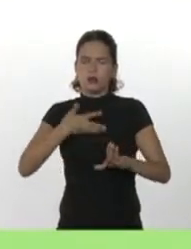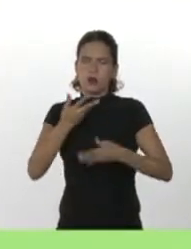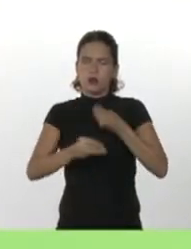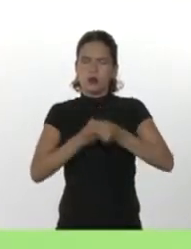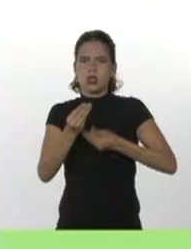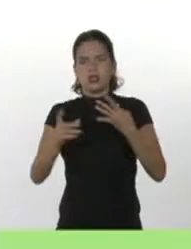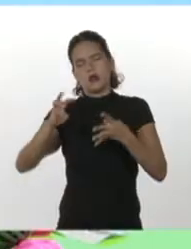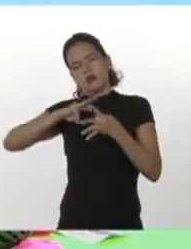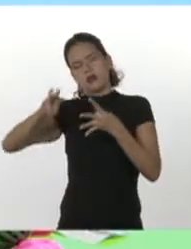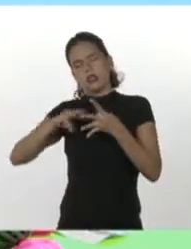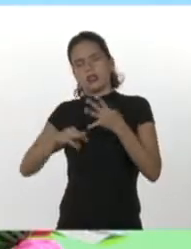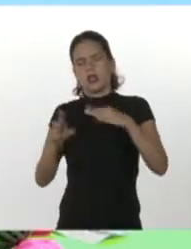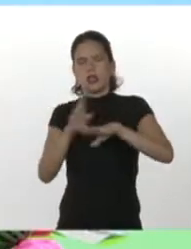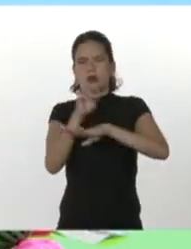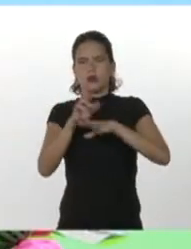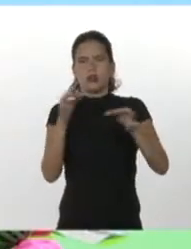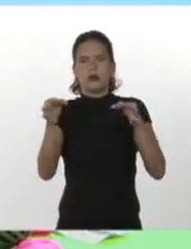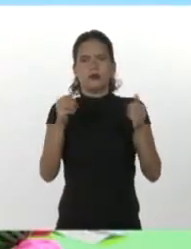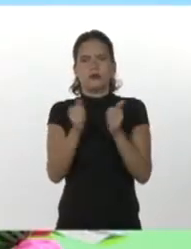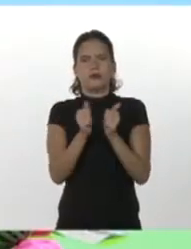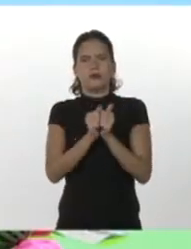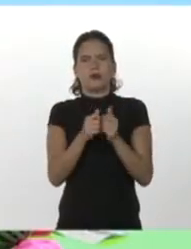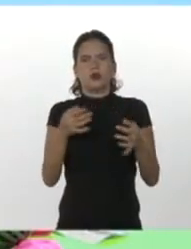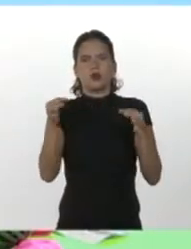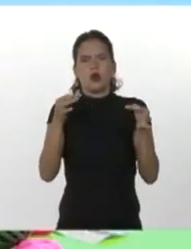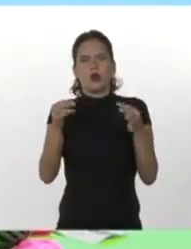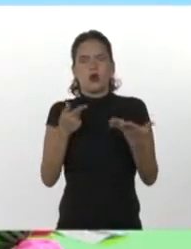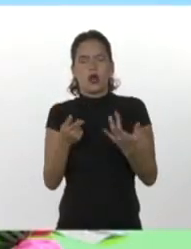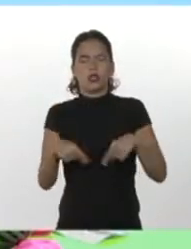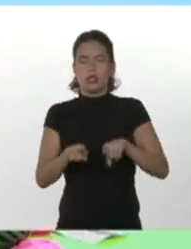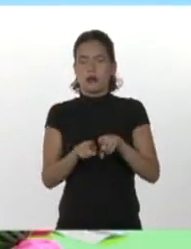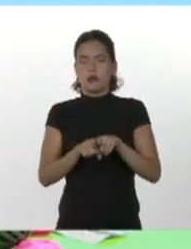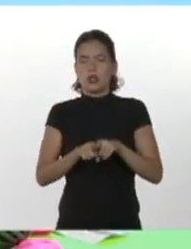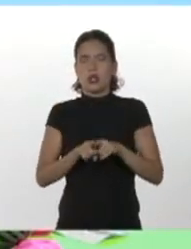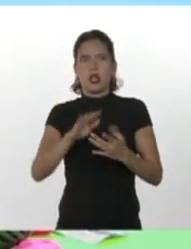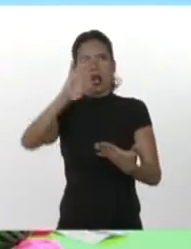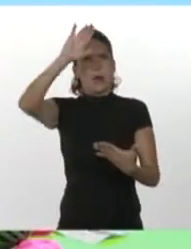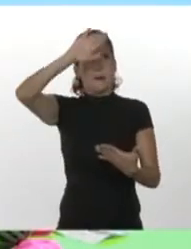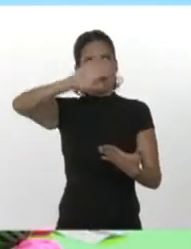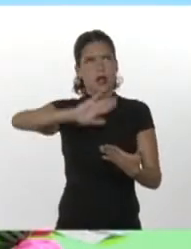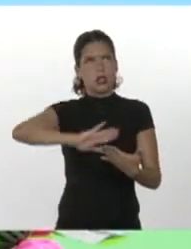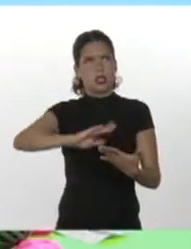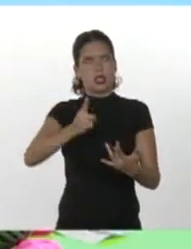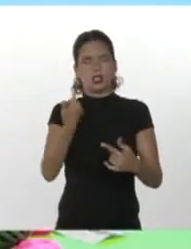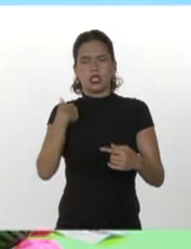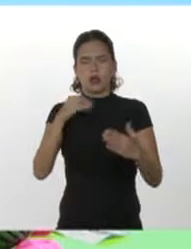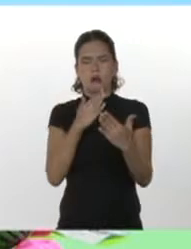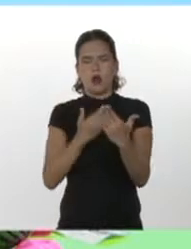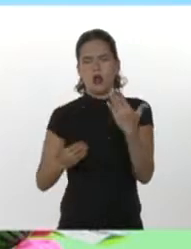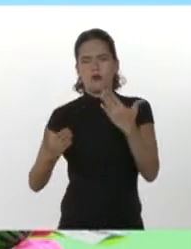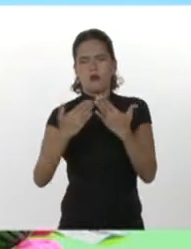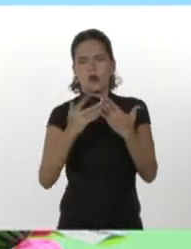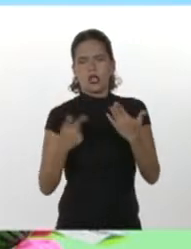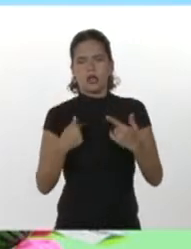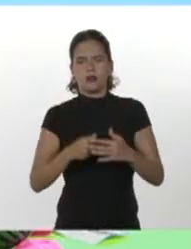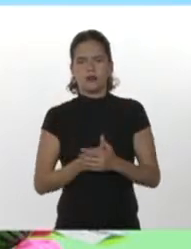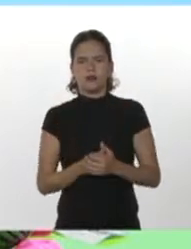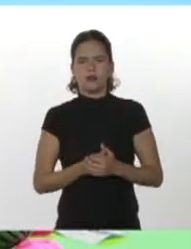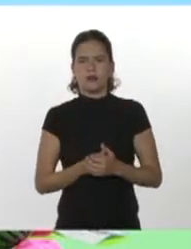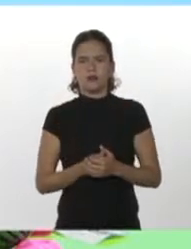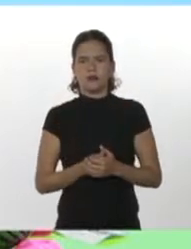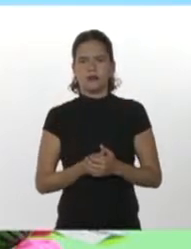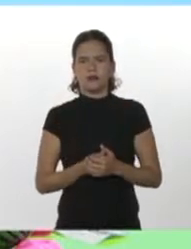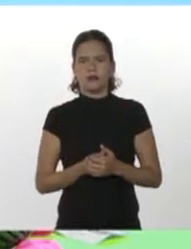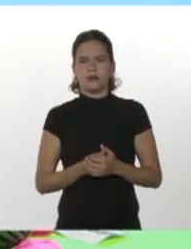material reusable, un cartón, una hoja, incluso hasta en la pared, una pared que tengamos en el lado de afuera, colocar